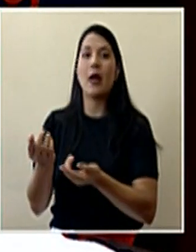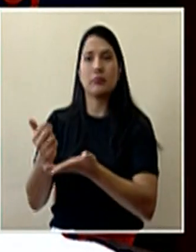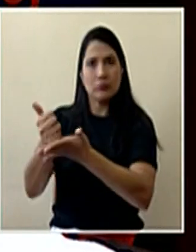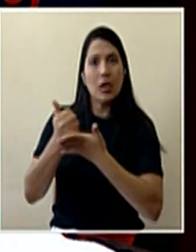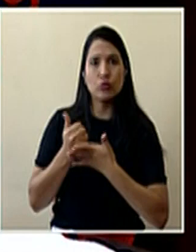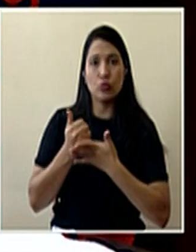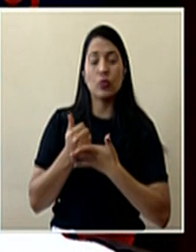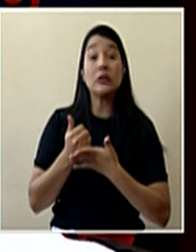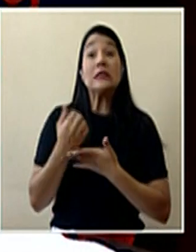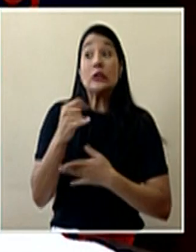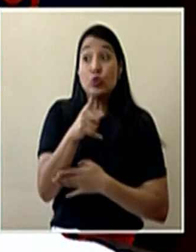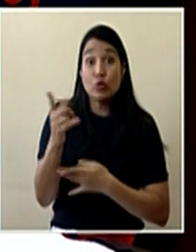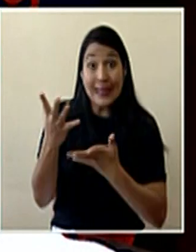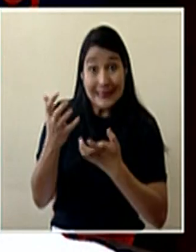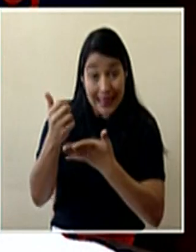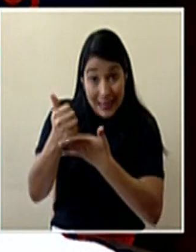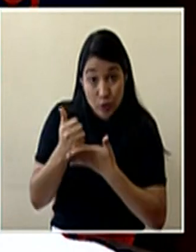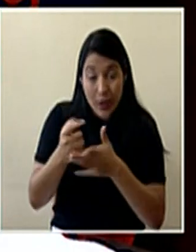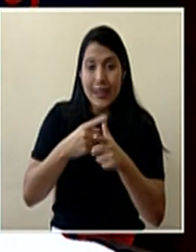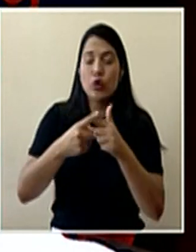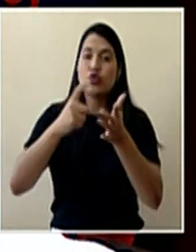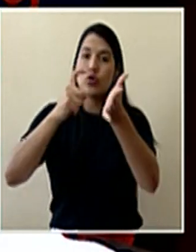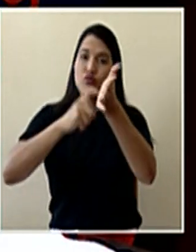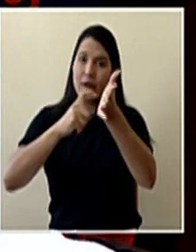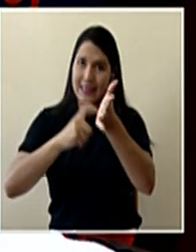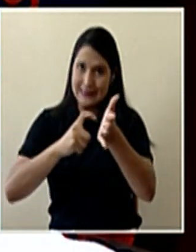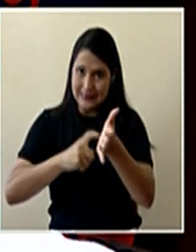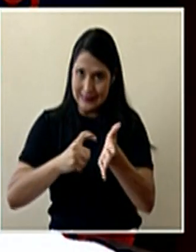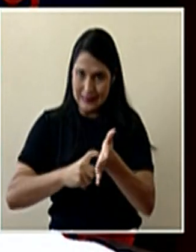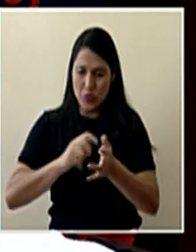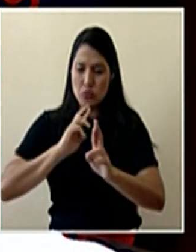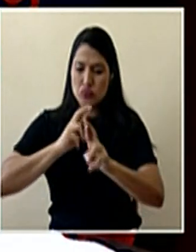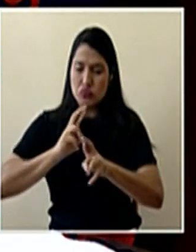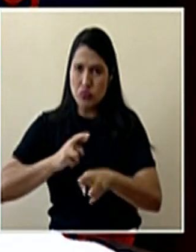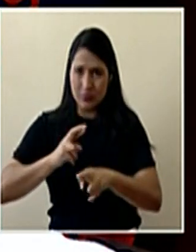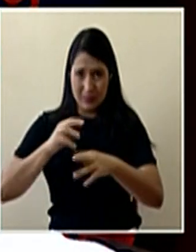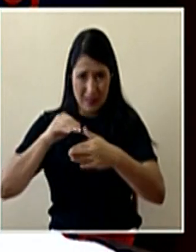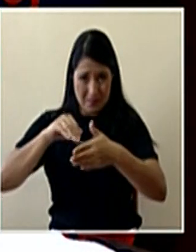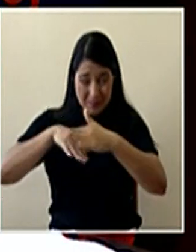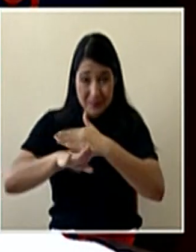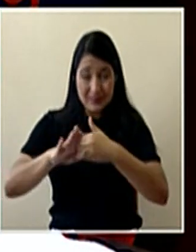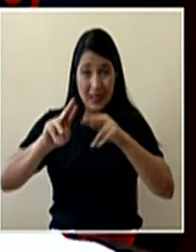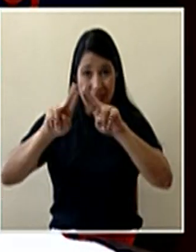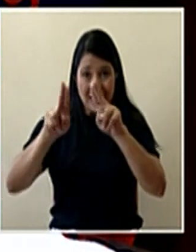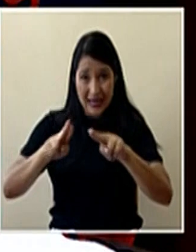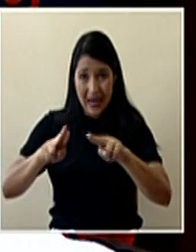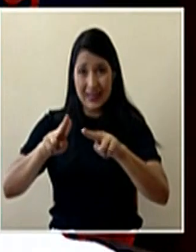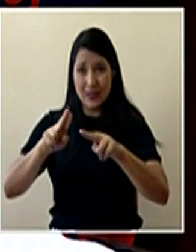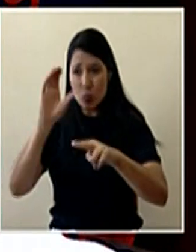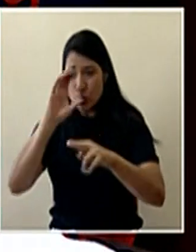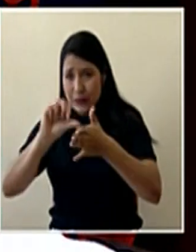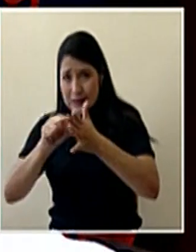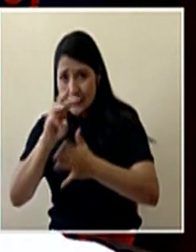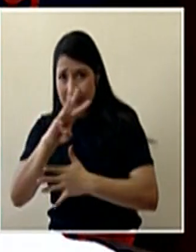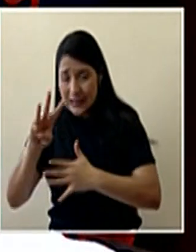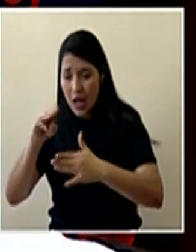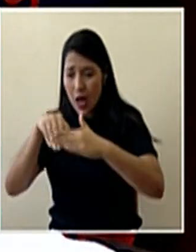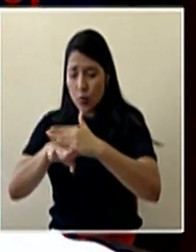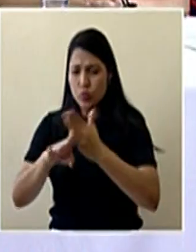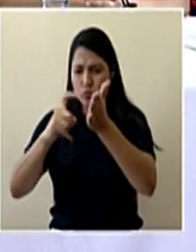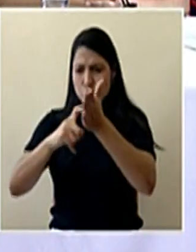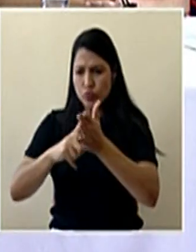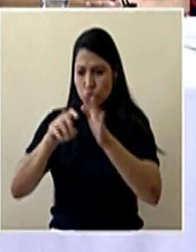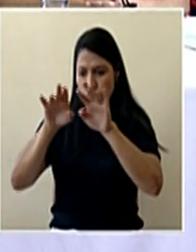proveedores institucional. Ahí hay ciertos requisitos con los que se deben cumplir, pero esto es un tema país en el que mientras más seamos, mejor.